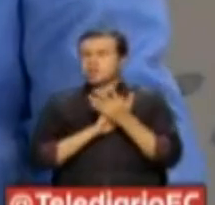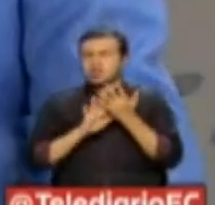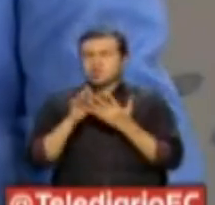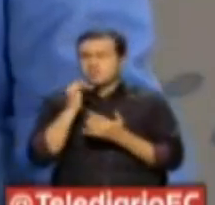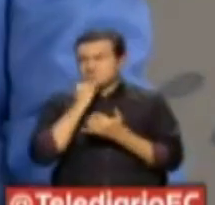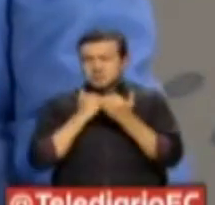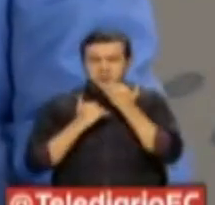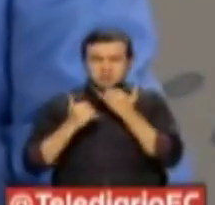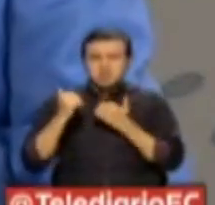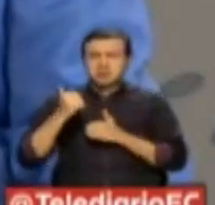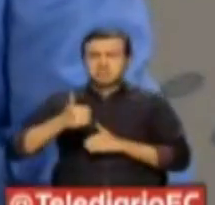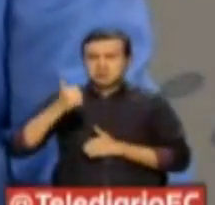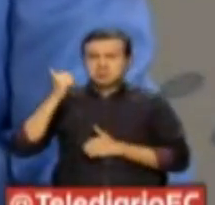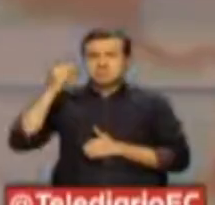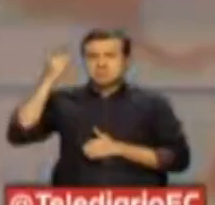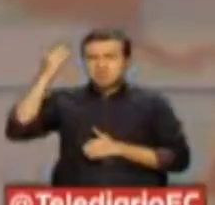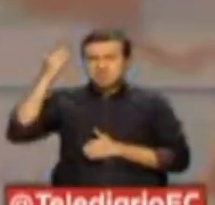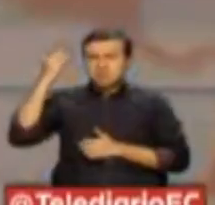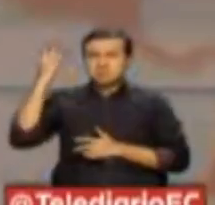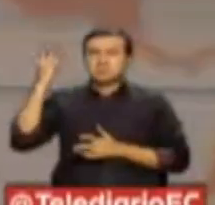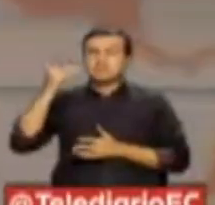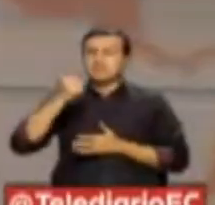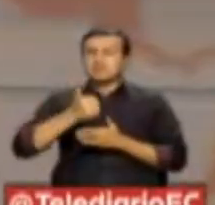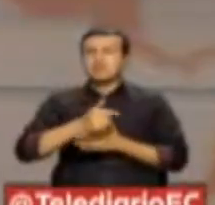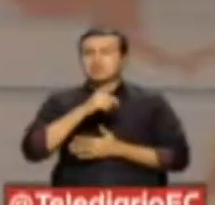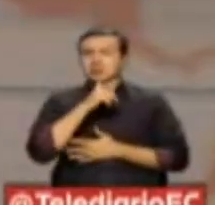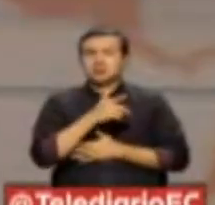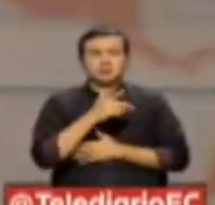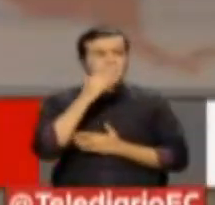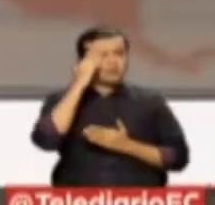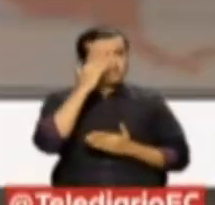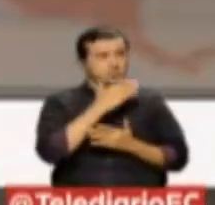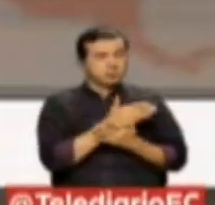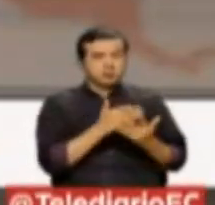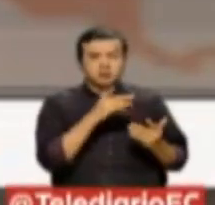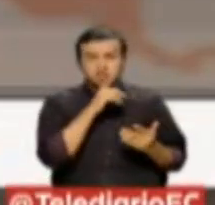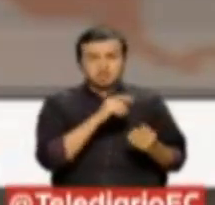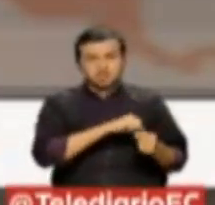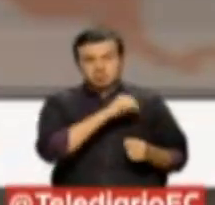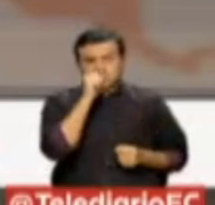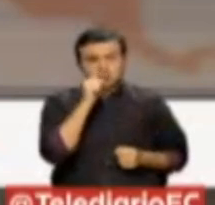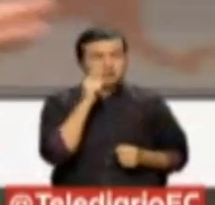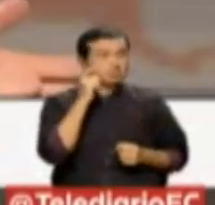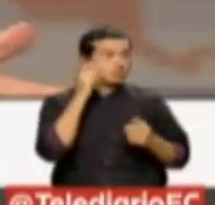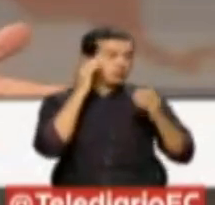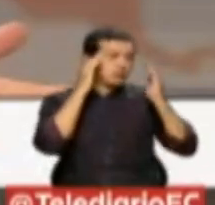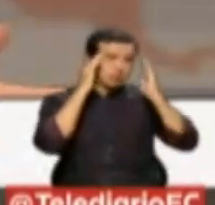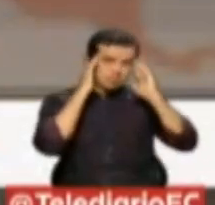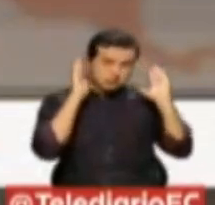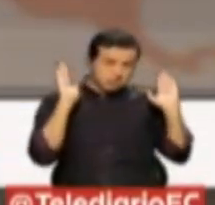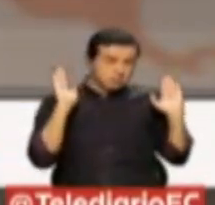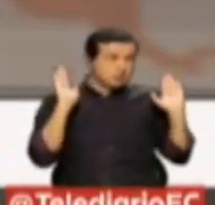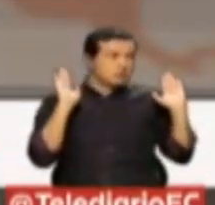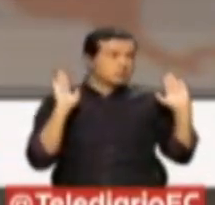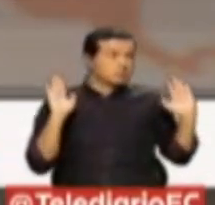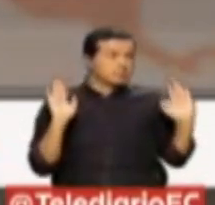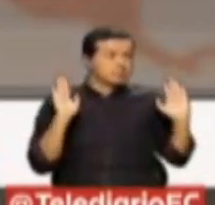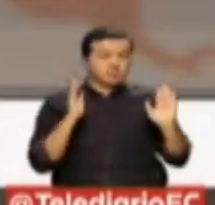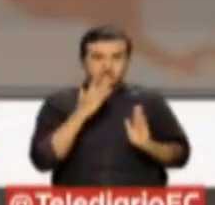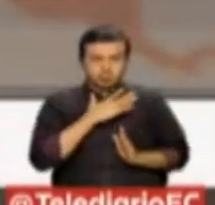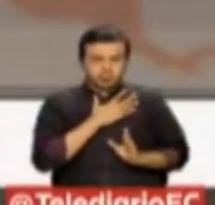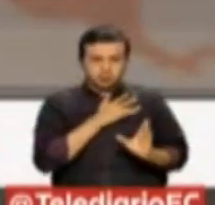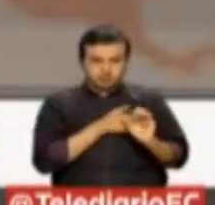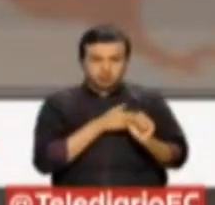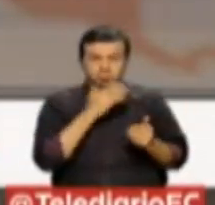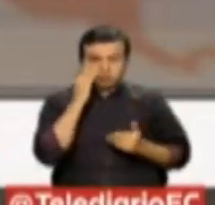de poder creo que efectivamente hablando a quien favorece porque como